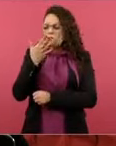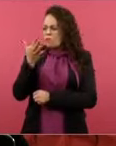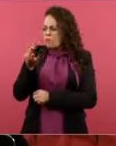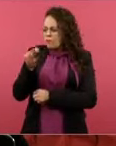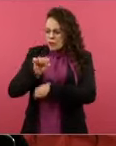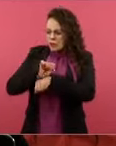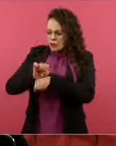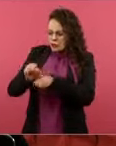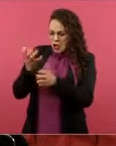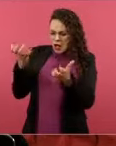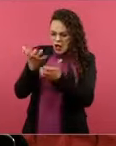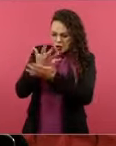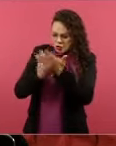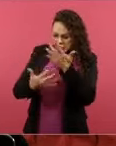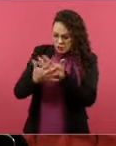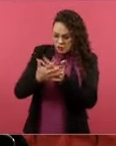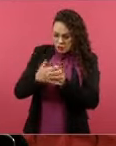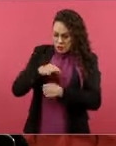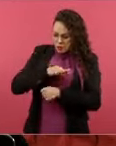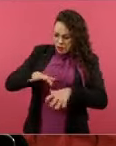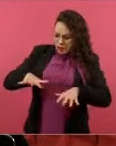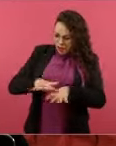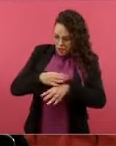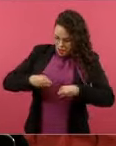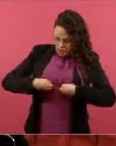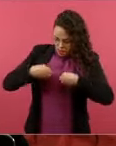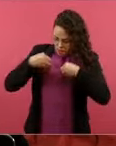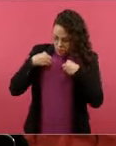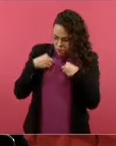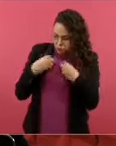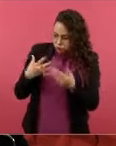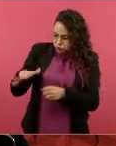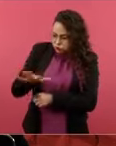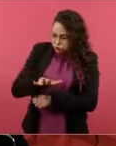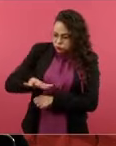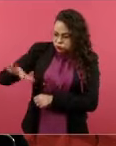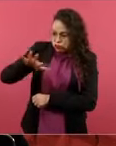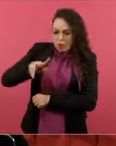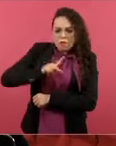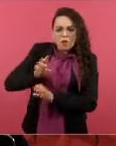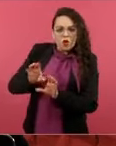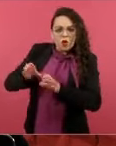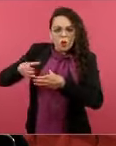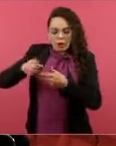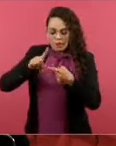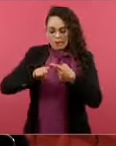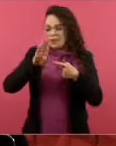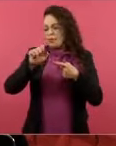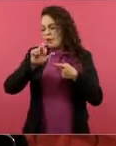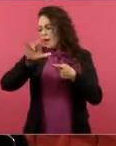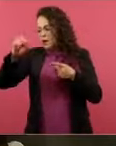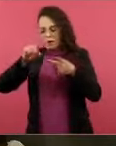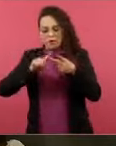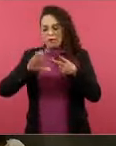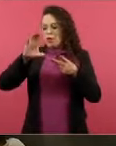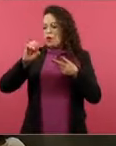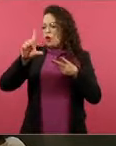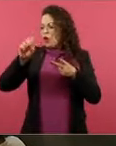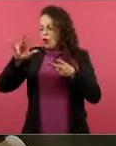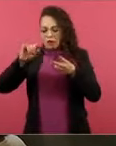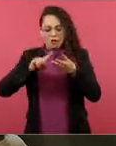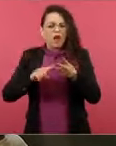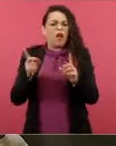transformar nuestro contexto más cercano, en este caso, nuestra comunidad, barrio, colonia, etcétera.